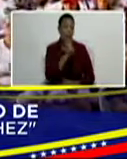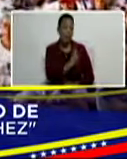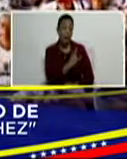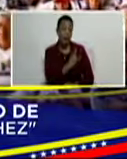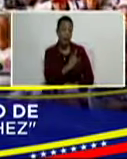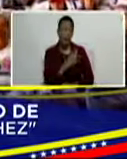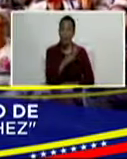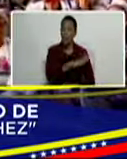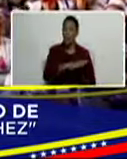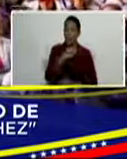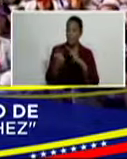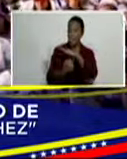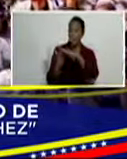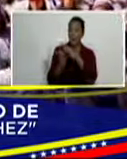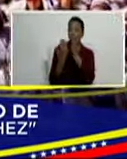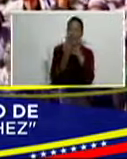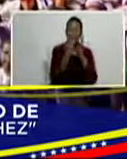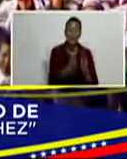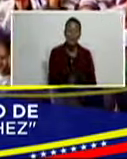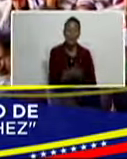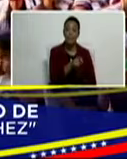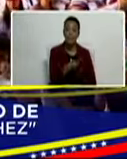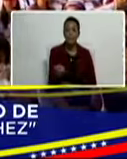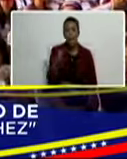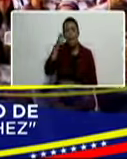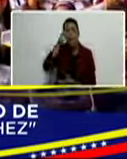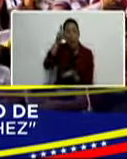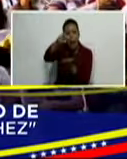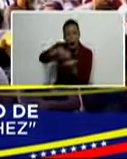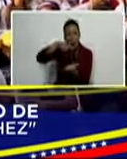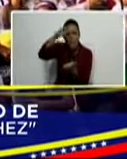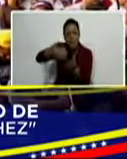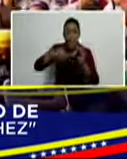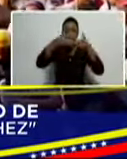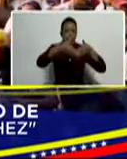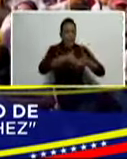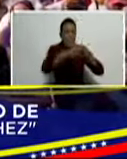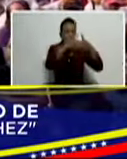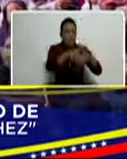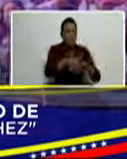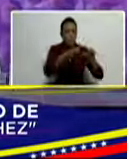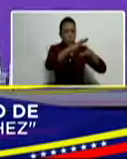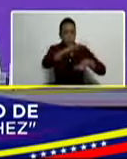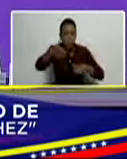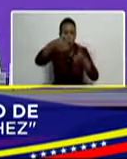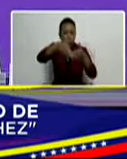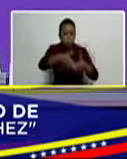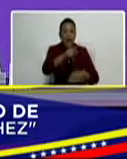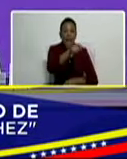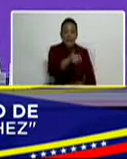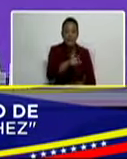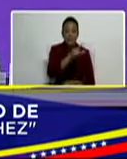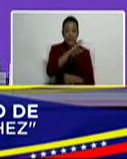comités de base de las mujeres estudiantes, campesinas, pescadoras.